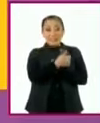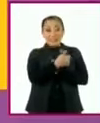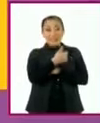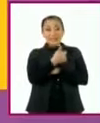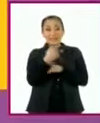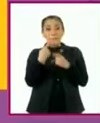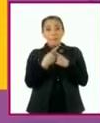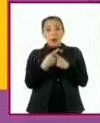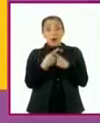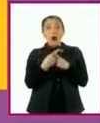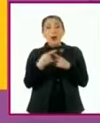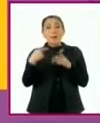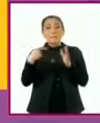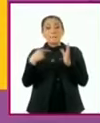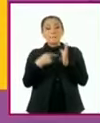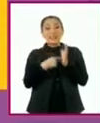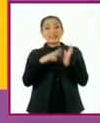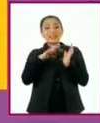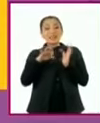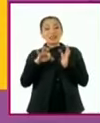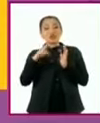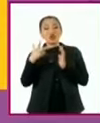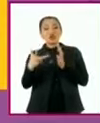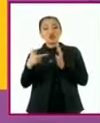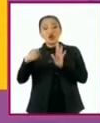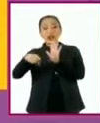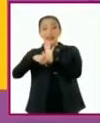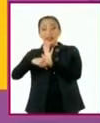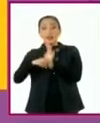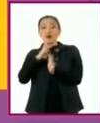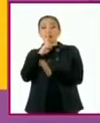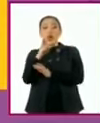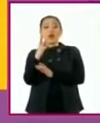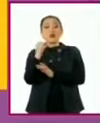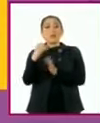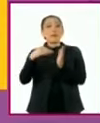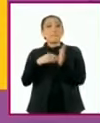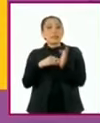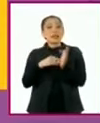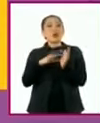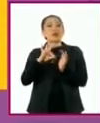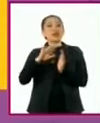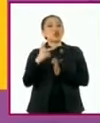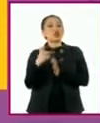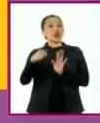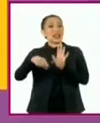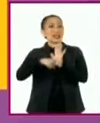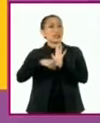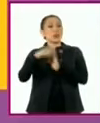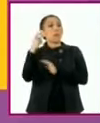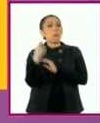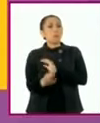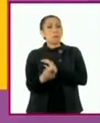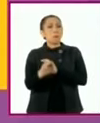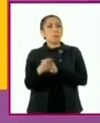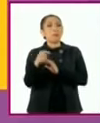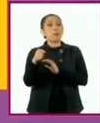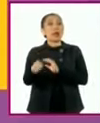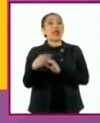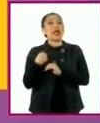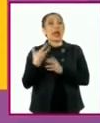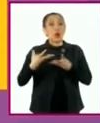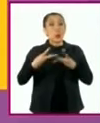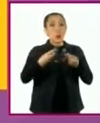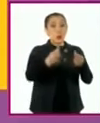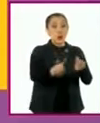por 1508 negativo es igual a 9048 negativo. Esto quiere decir que el egreso